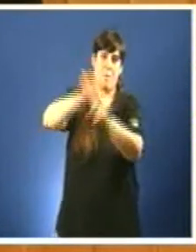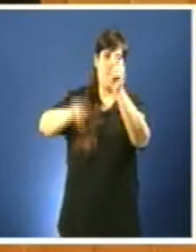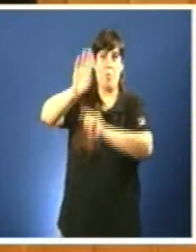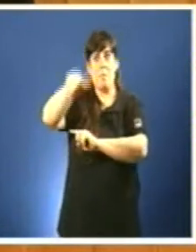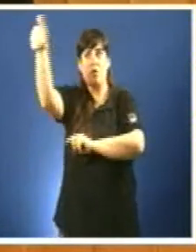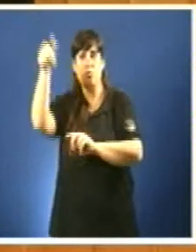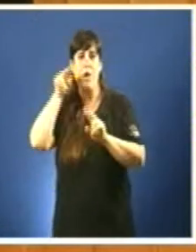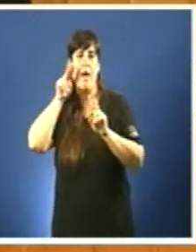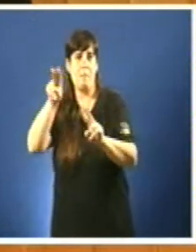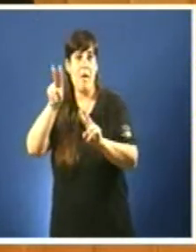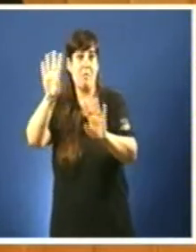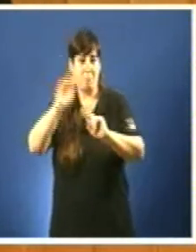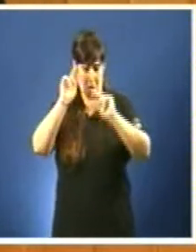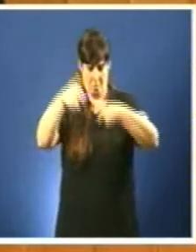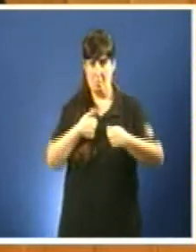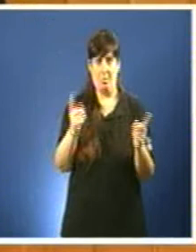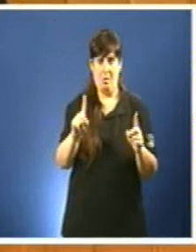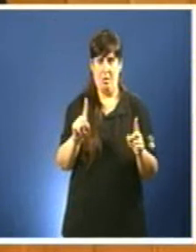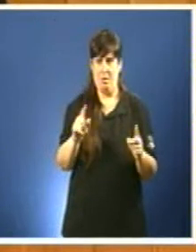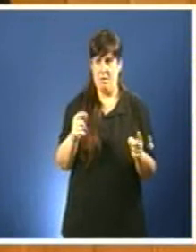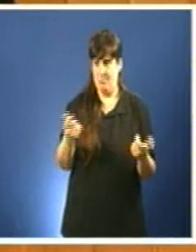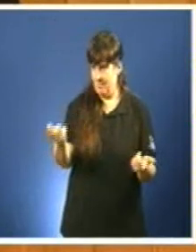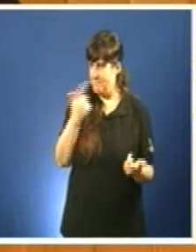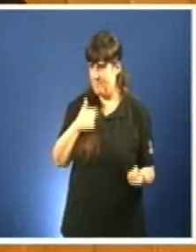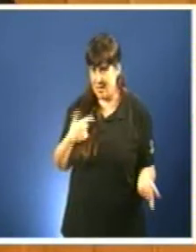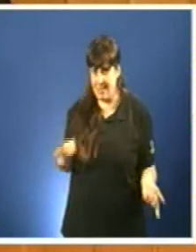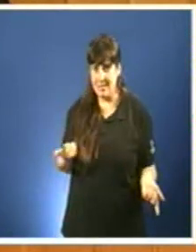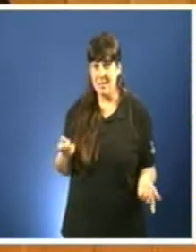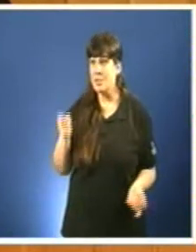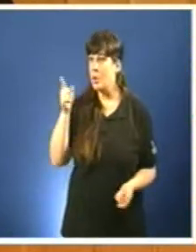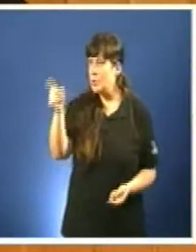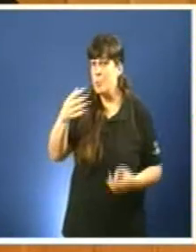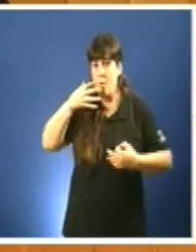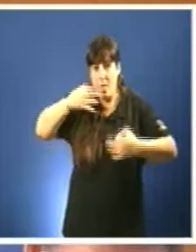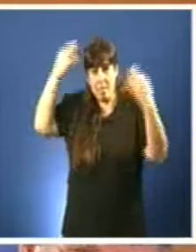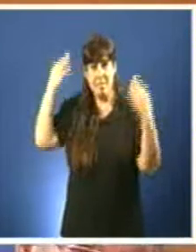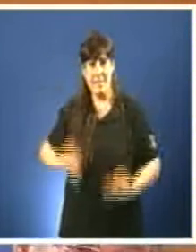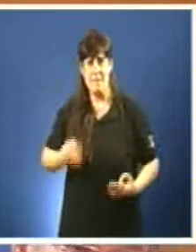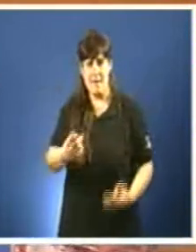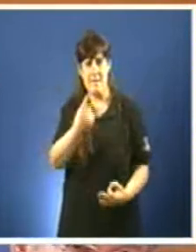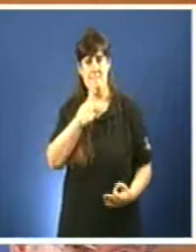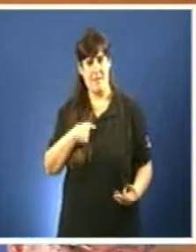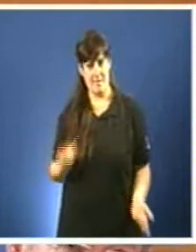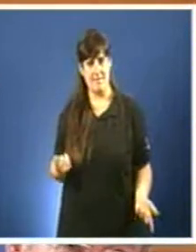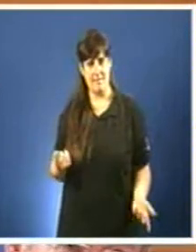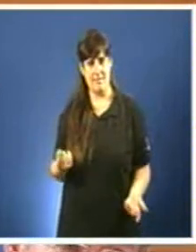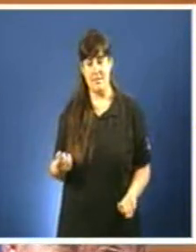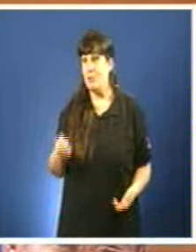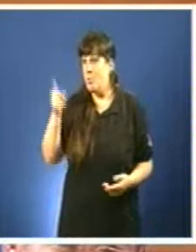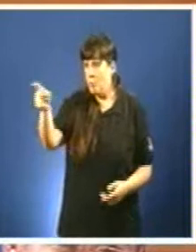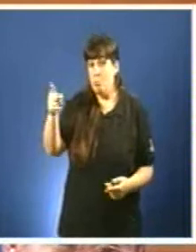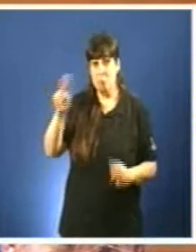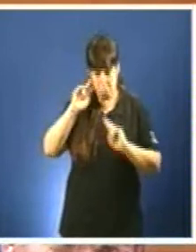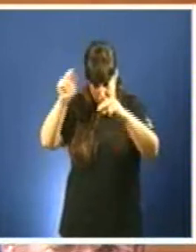que ao que está caendo, señor Puig, fágolle unha pregunta. Vostede de verdade sabe o que é unha palla e o que é unha viga? Pero